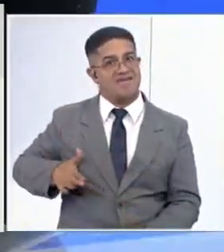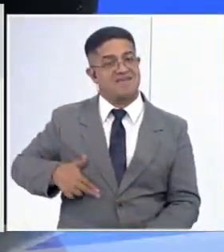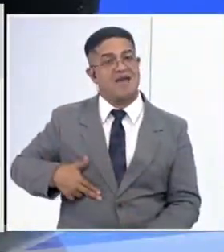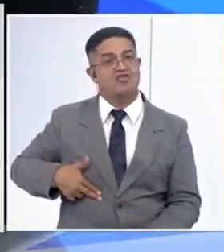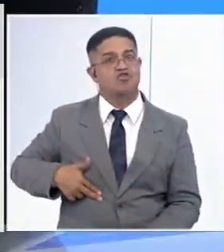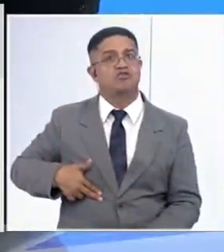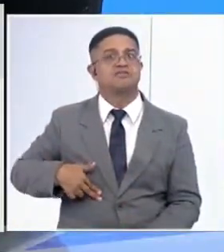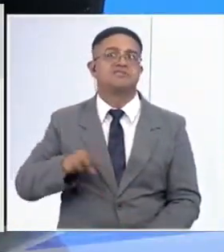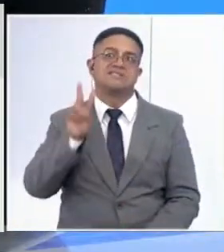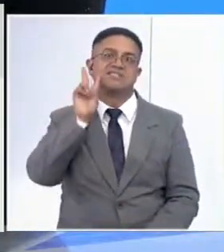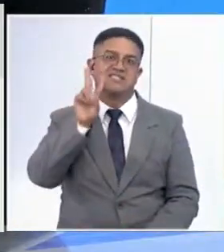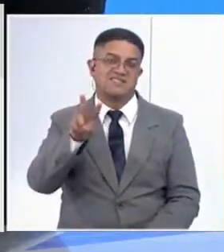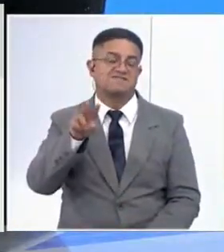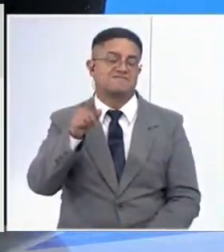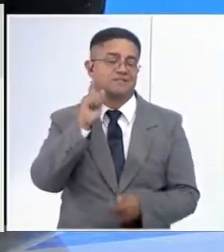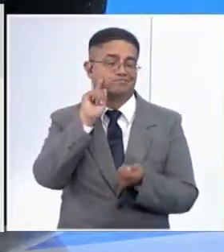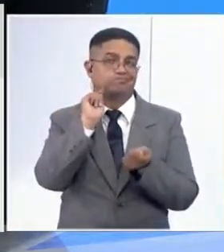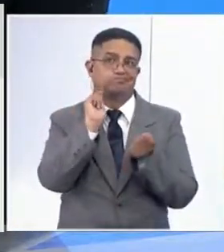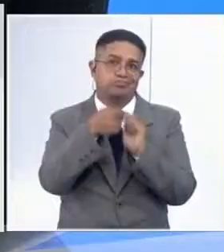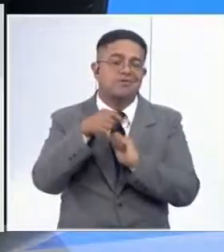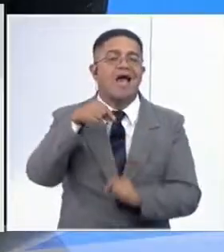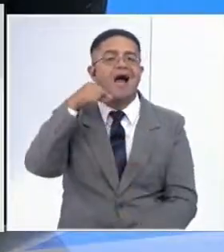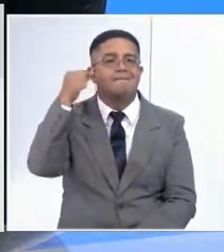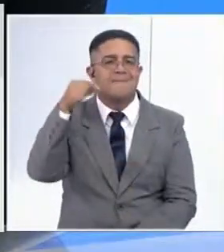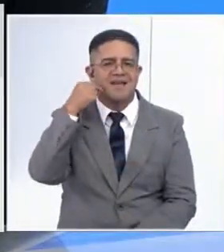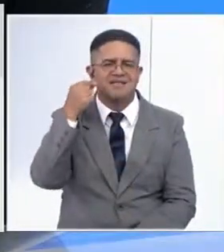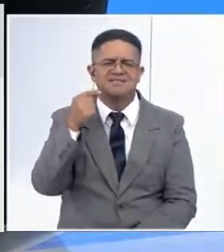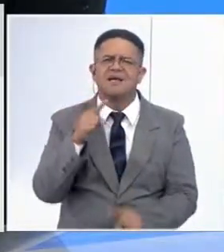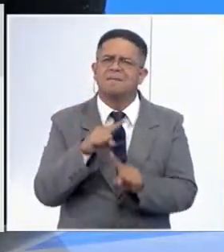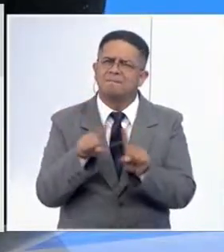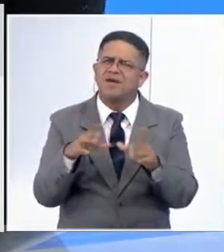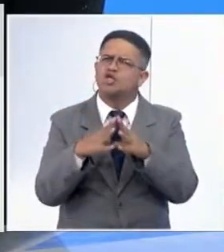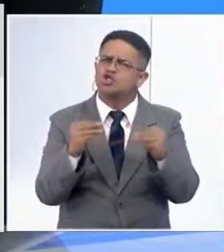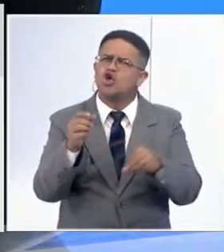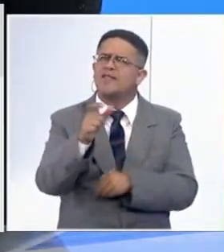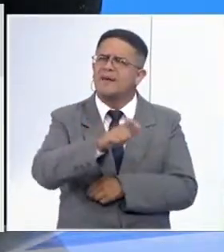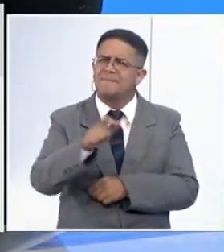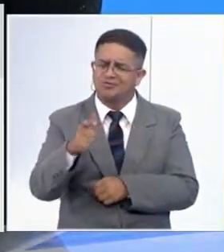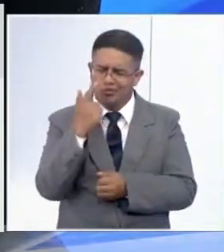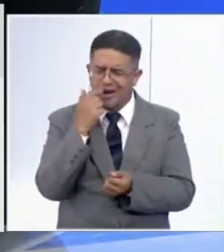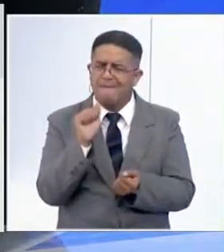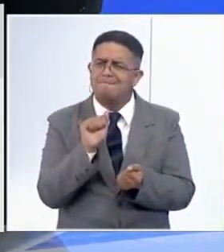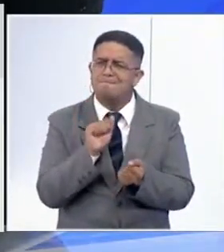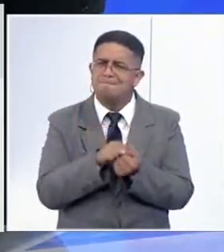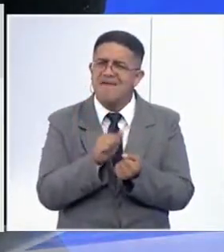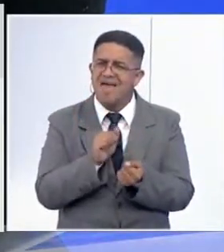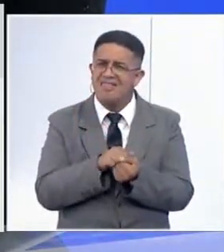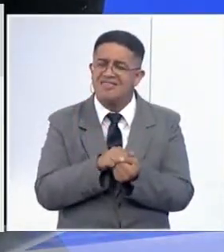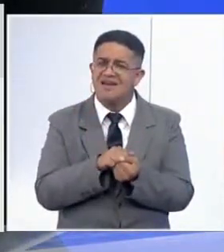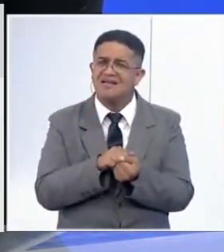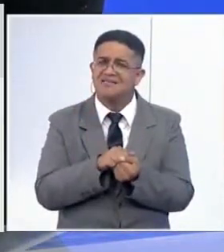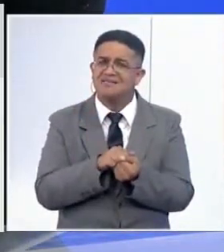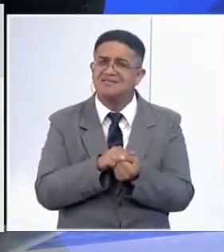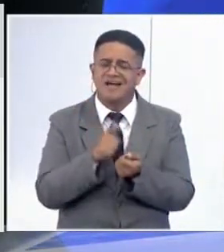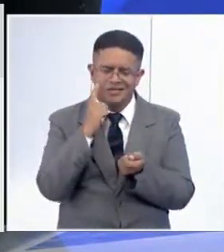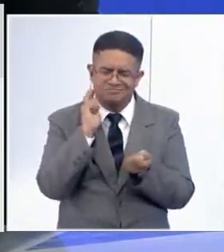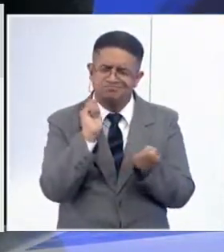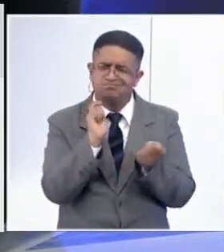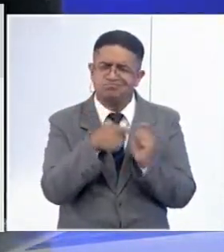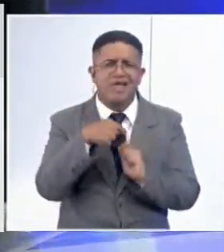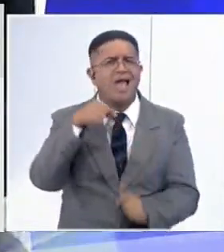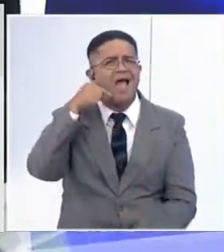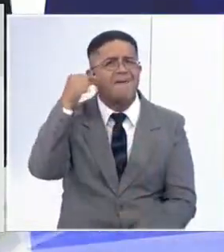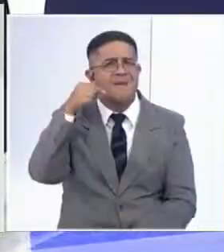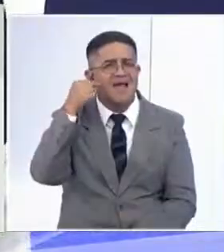se ven amarillas. Pero todas las personas con estas obstrucciones, estos cálculos, estas pedritas en estas vías, se van a poner amarillos o en